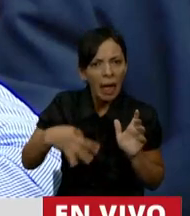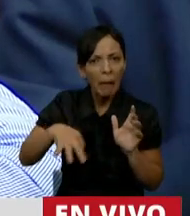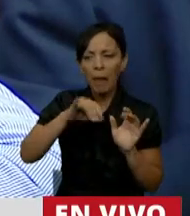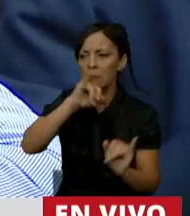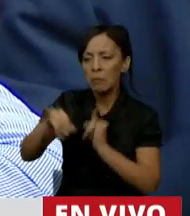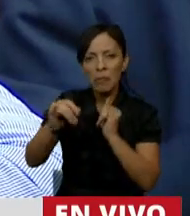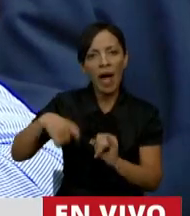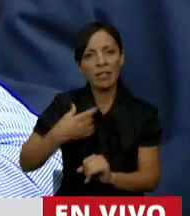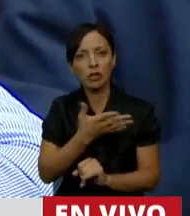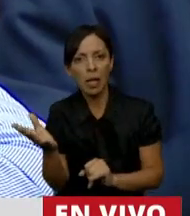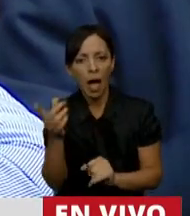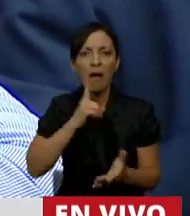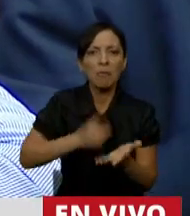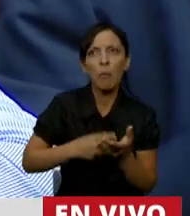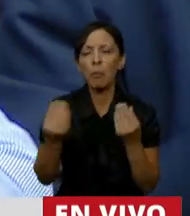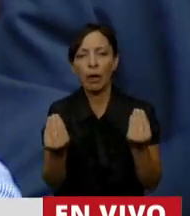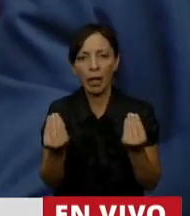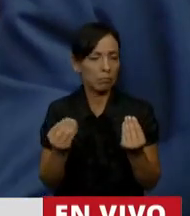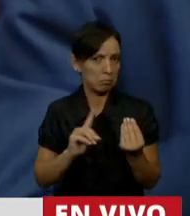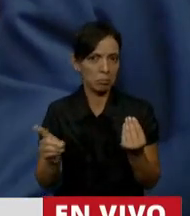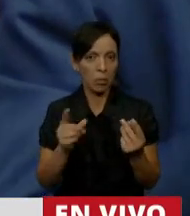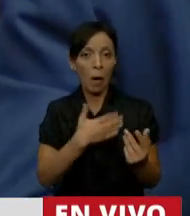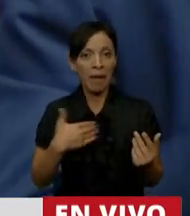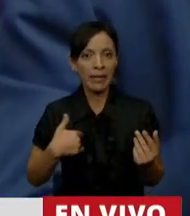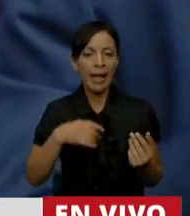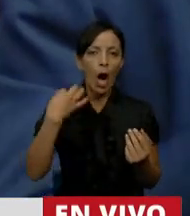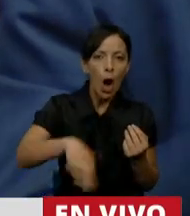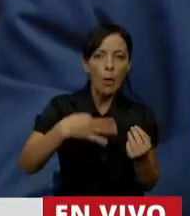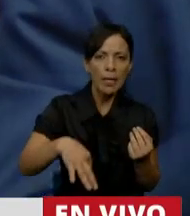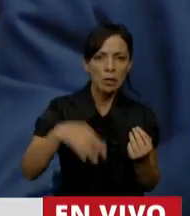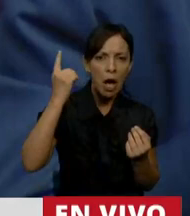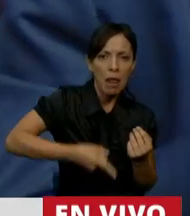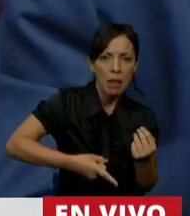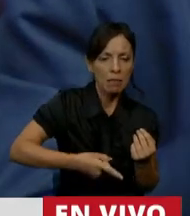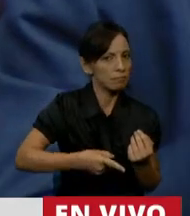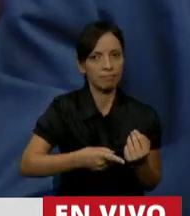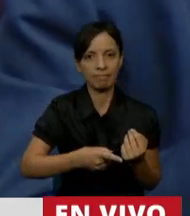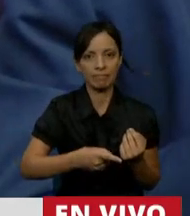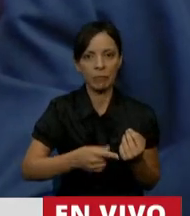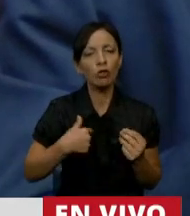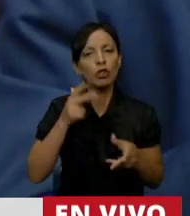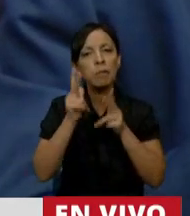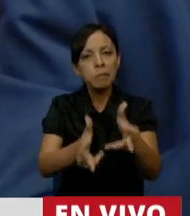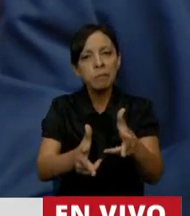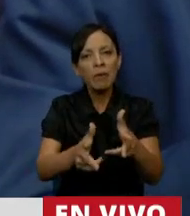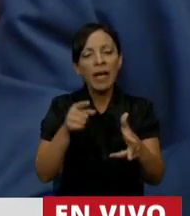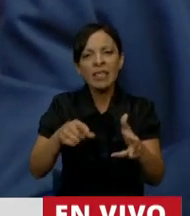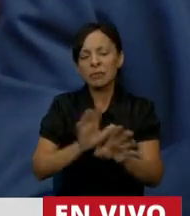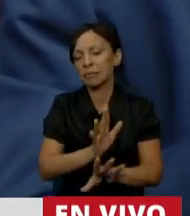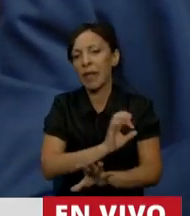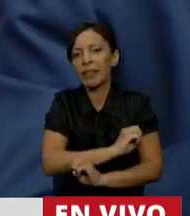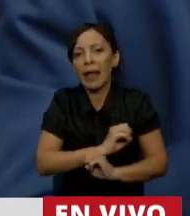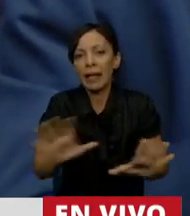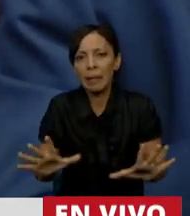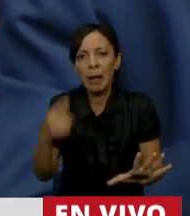la sociedad y la maternidad no puede ser impuesta. Señalé que era una paradoja trágica que